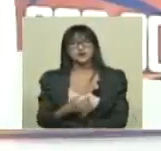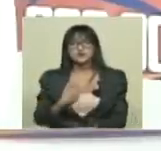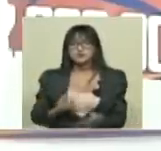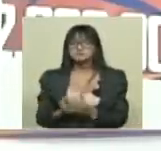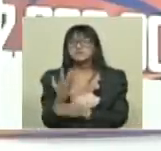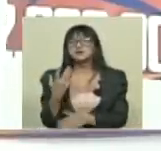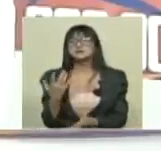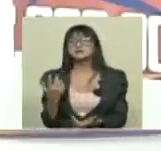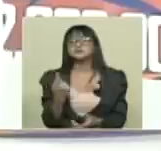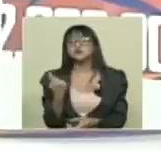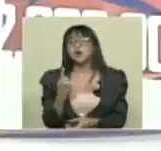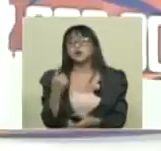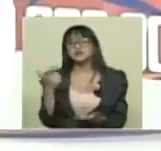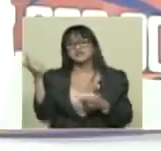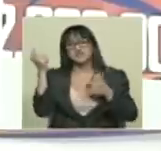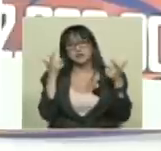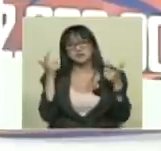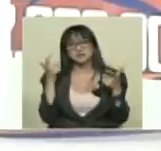Petro solo para los chavistas?